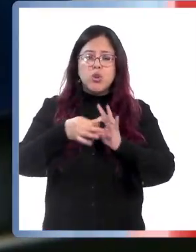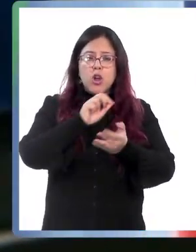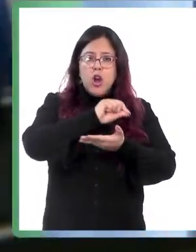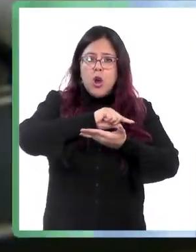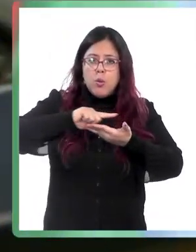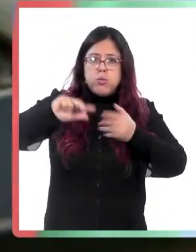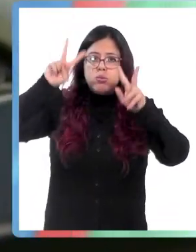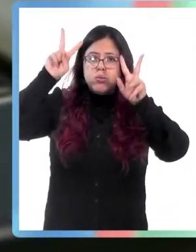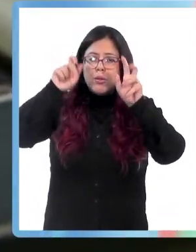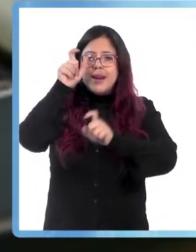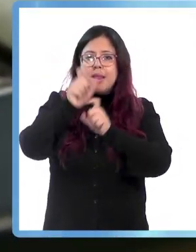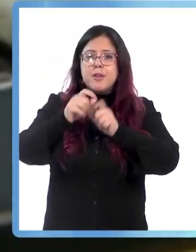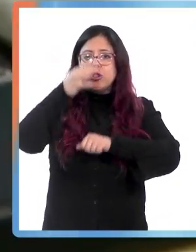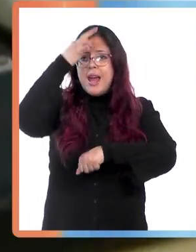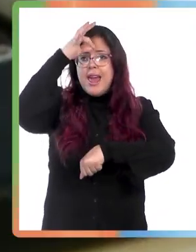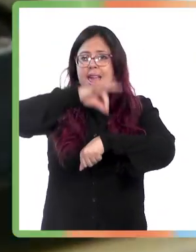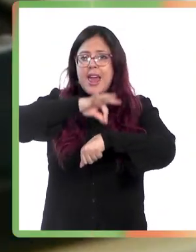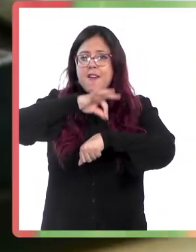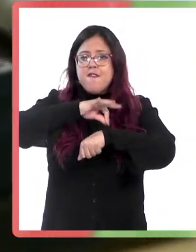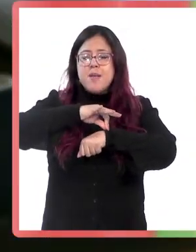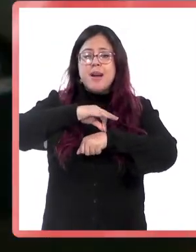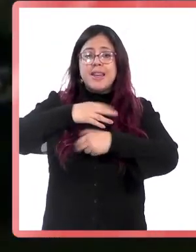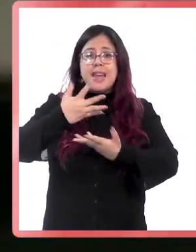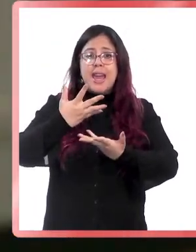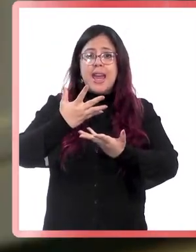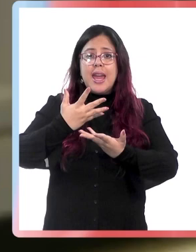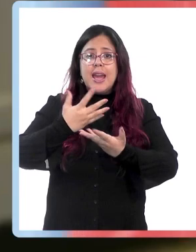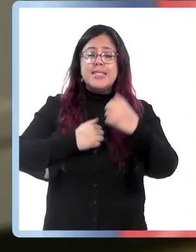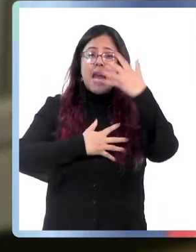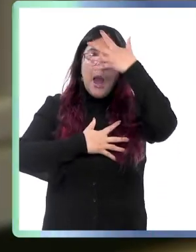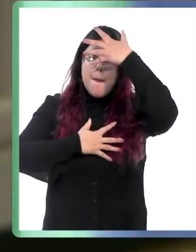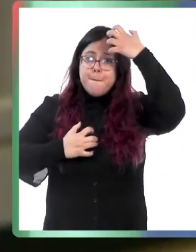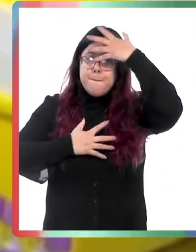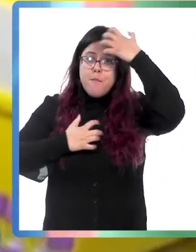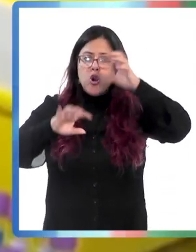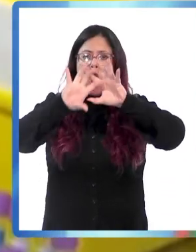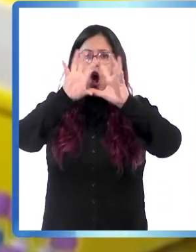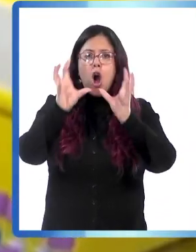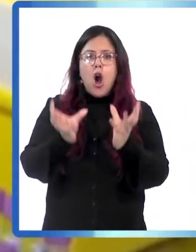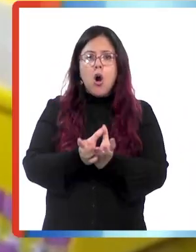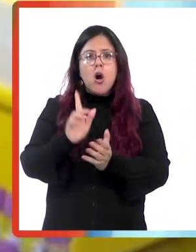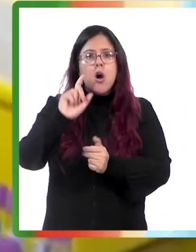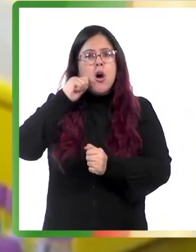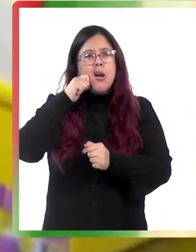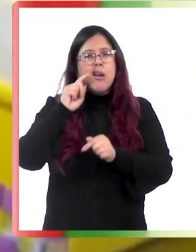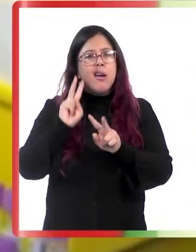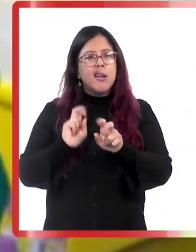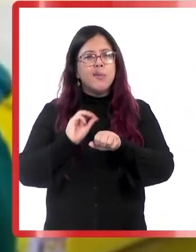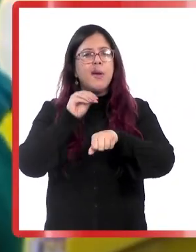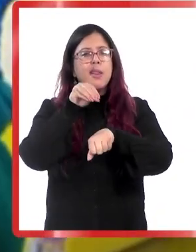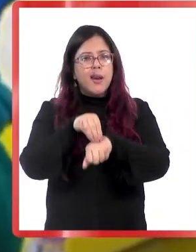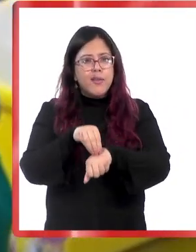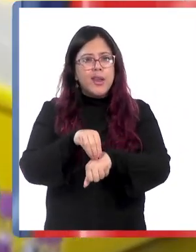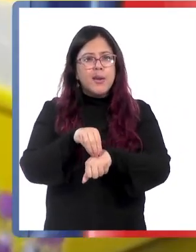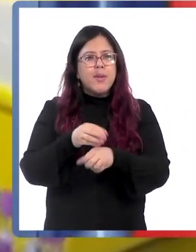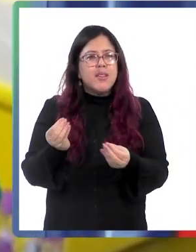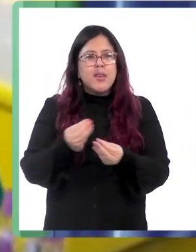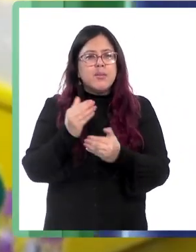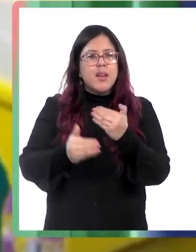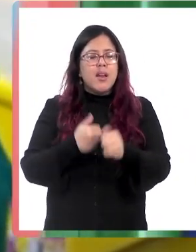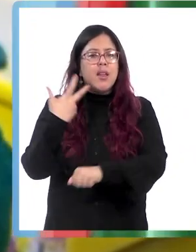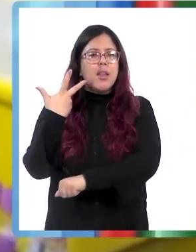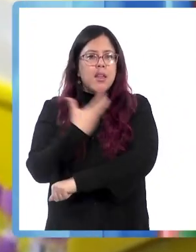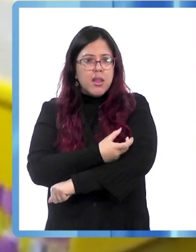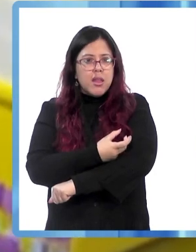el incremento de casos de viruela del mono a nivel global. Pero, ¿qué implica realmente esta alerta y cuál es el estado